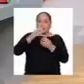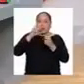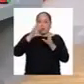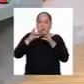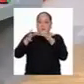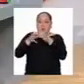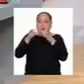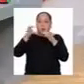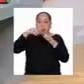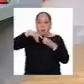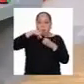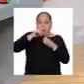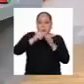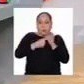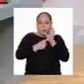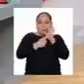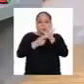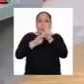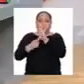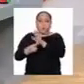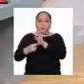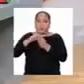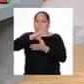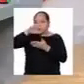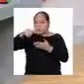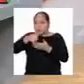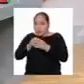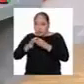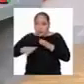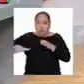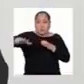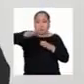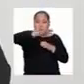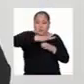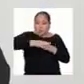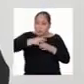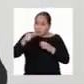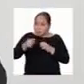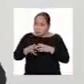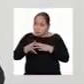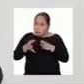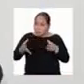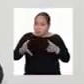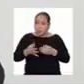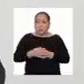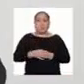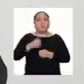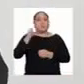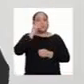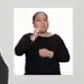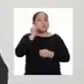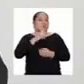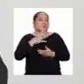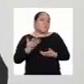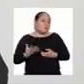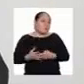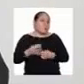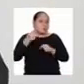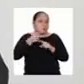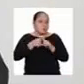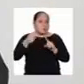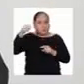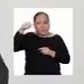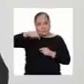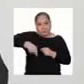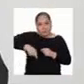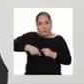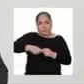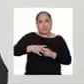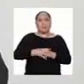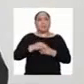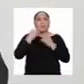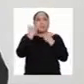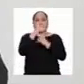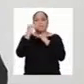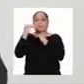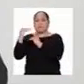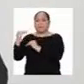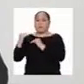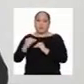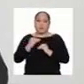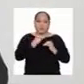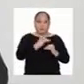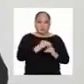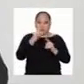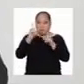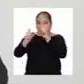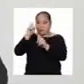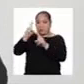muestra representativa a toda la población? En teoría sí, pero acá hemos tenido limitaciones